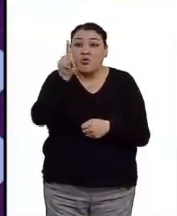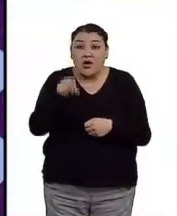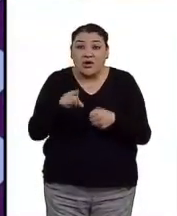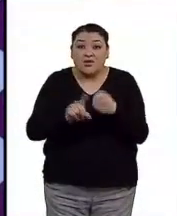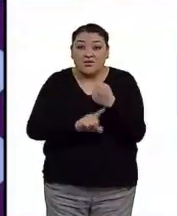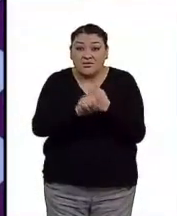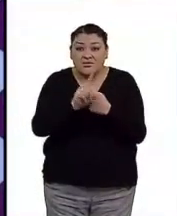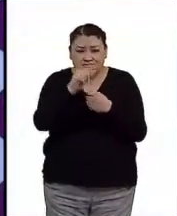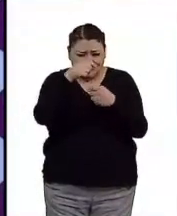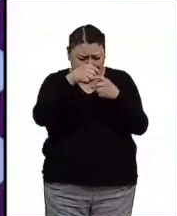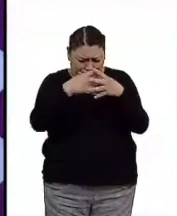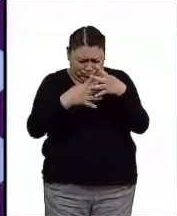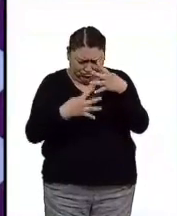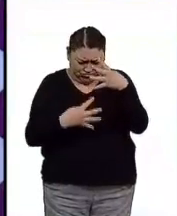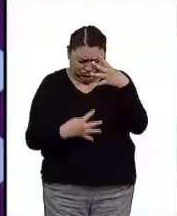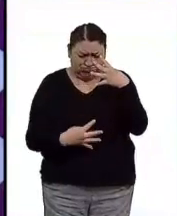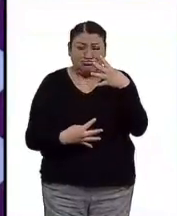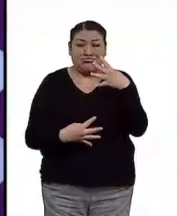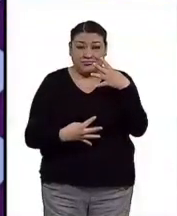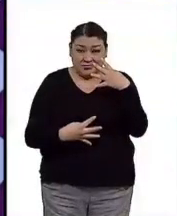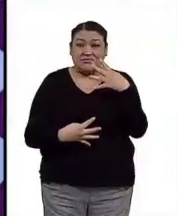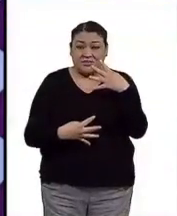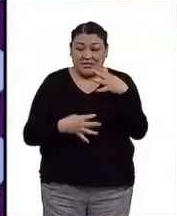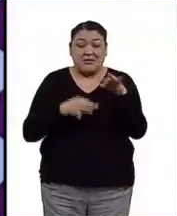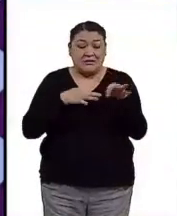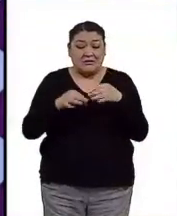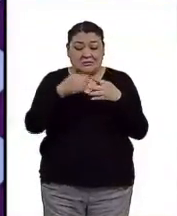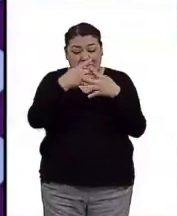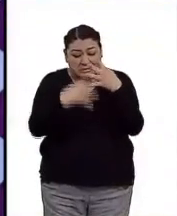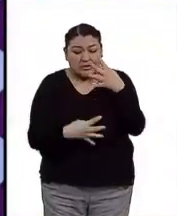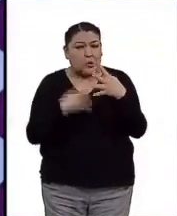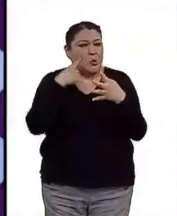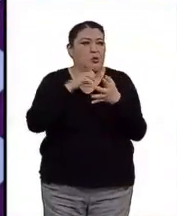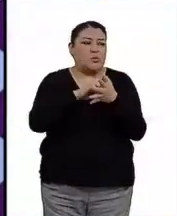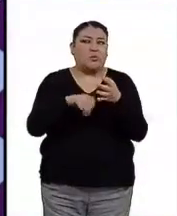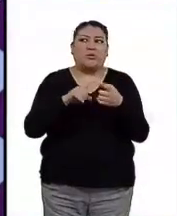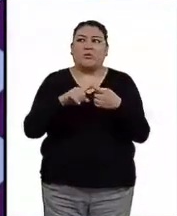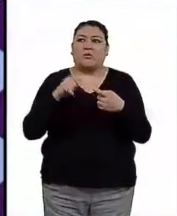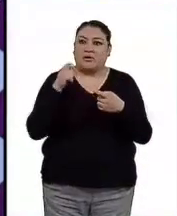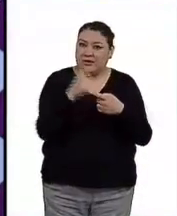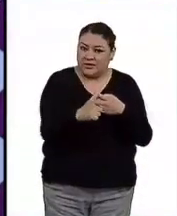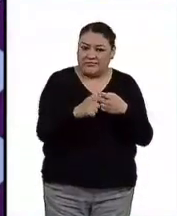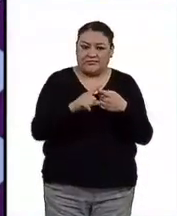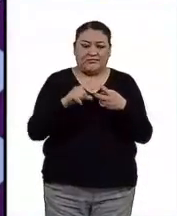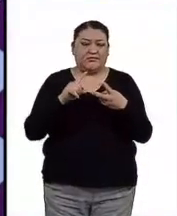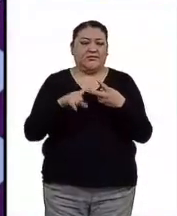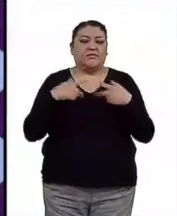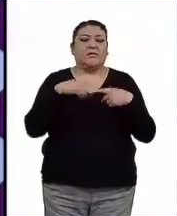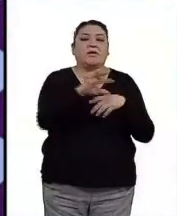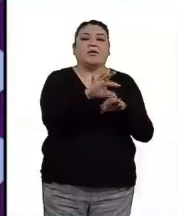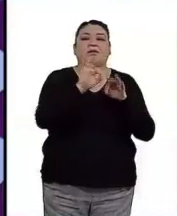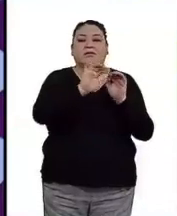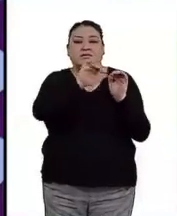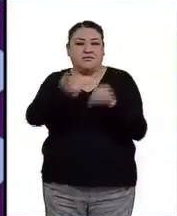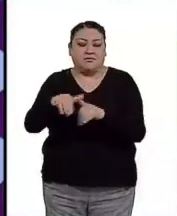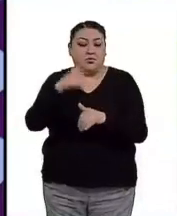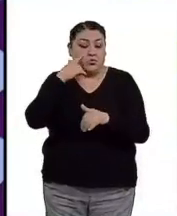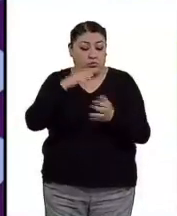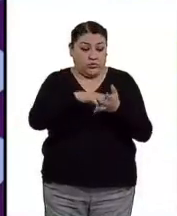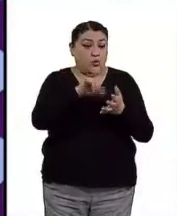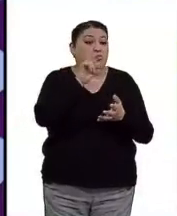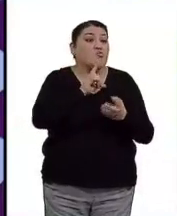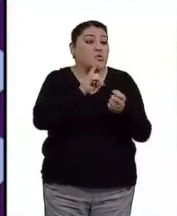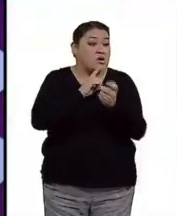las mujeres en el ámbito laboral. Van desde a lo mejor el ingreso, ¿no? La contratación. Es más difícil que contraten a una